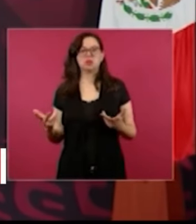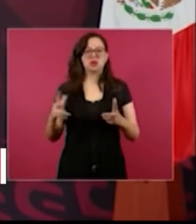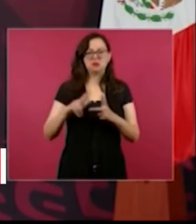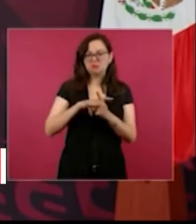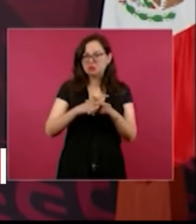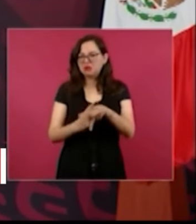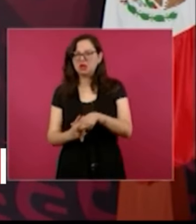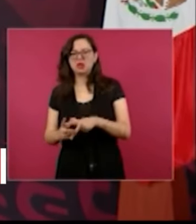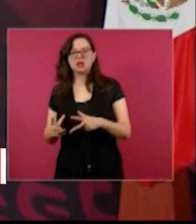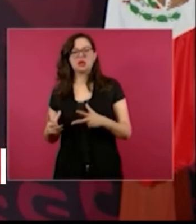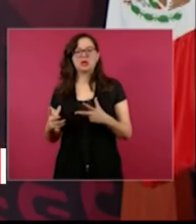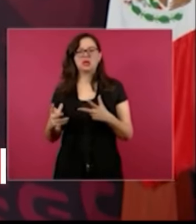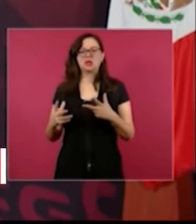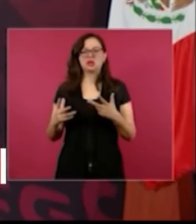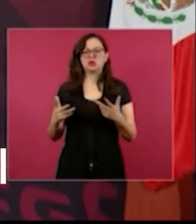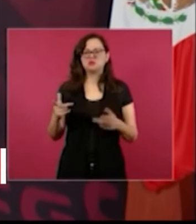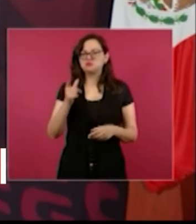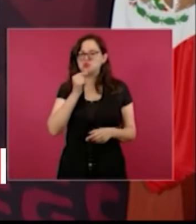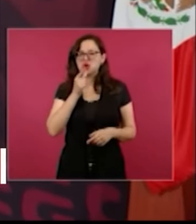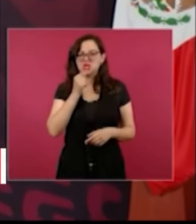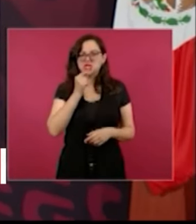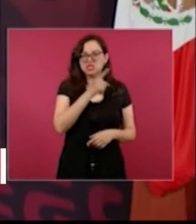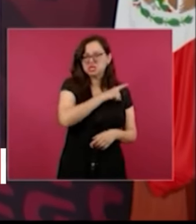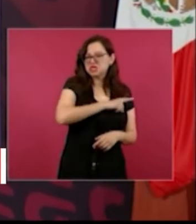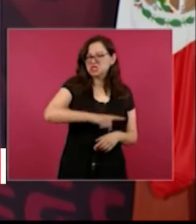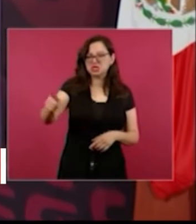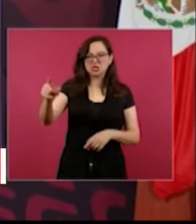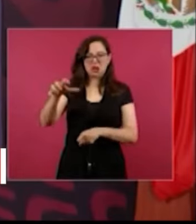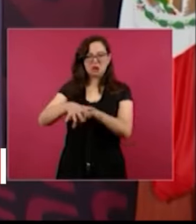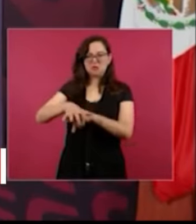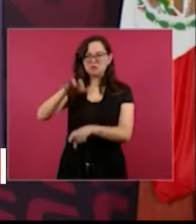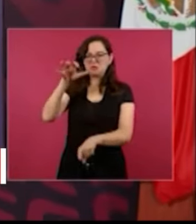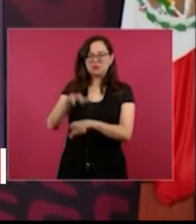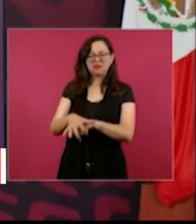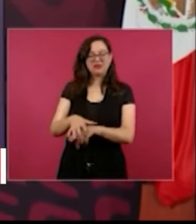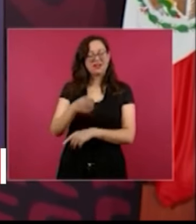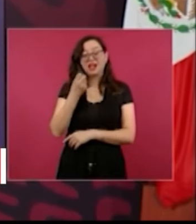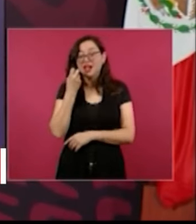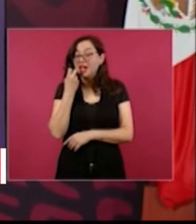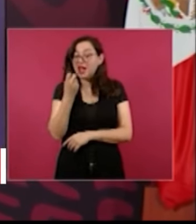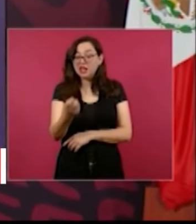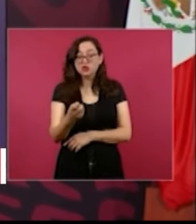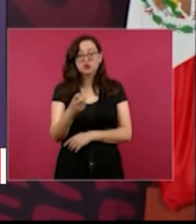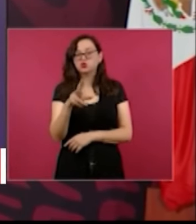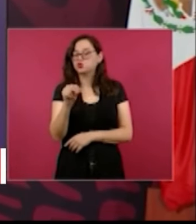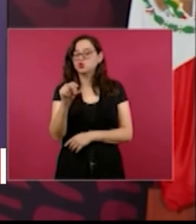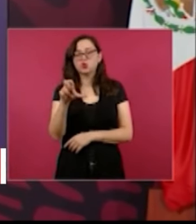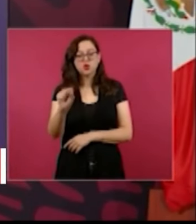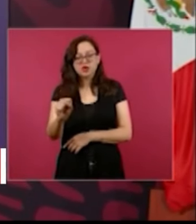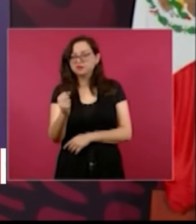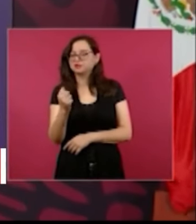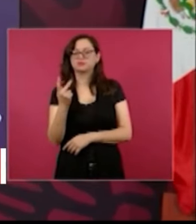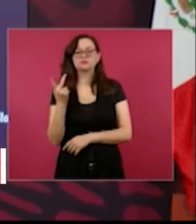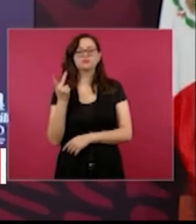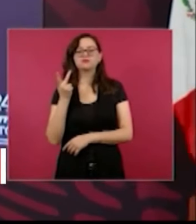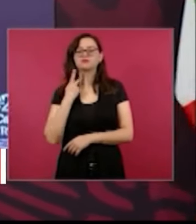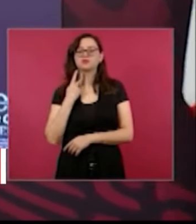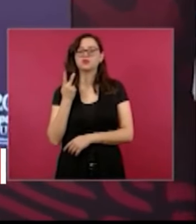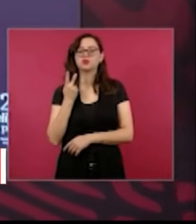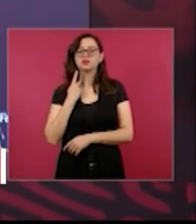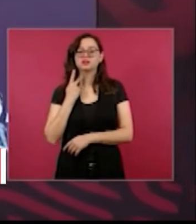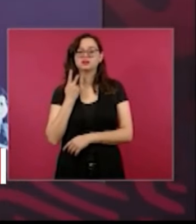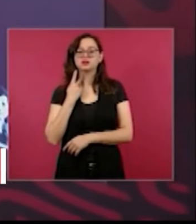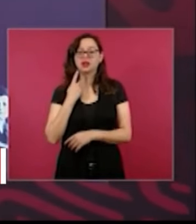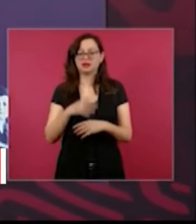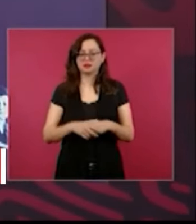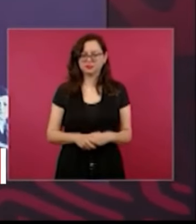optimista exacerbado, pero yo estoy seguro que no habrá violencia. Habrá zonas, te repito, una zona